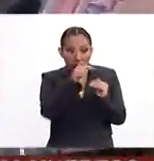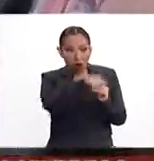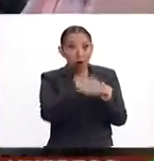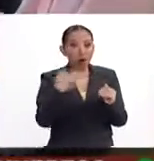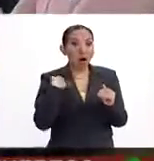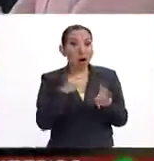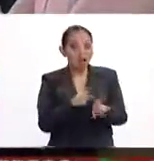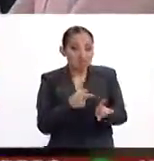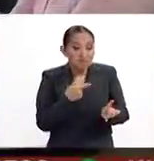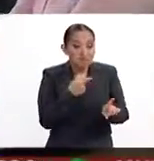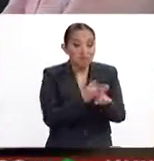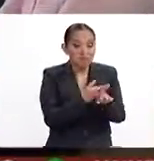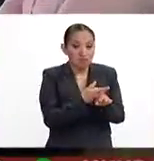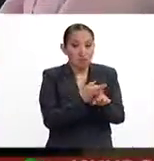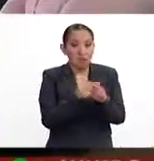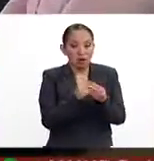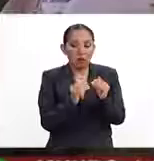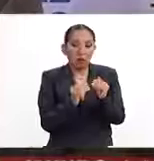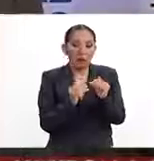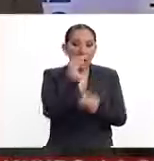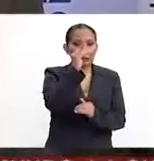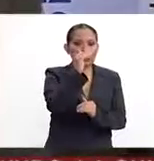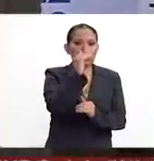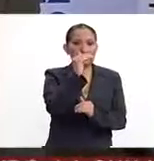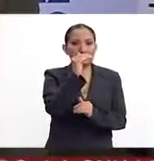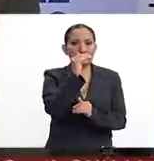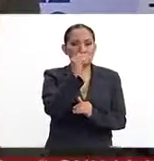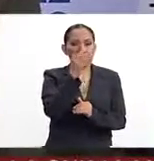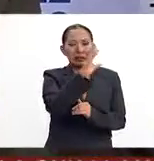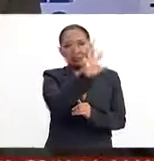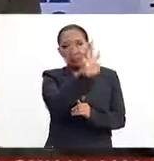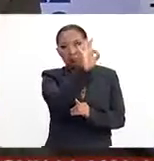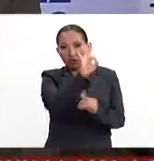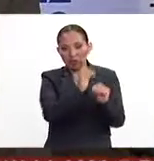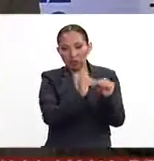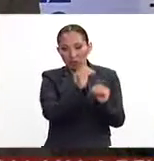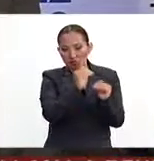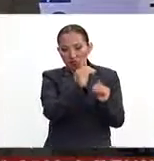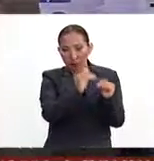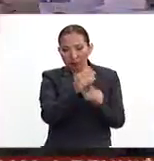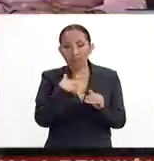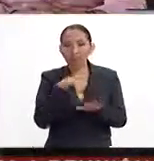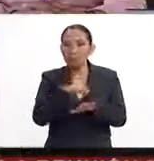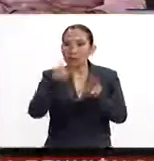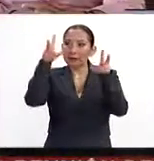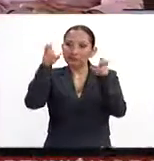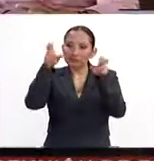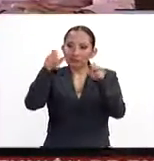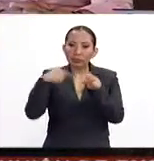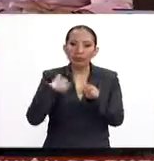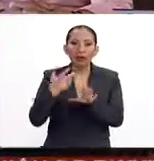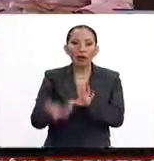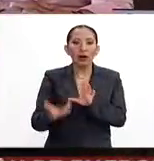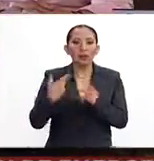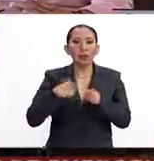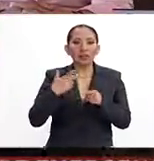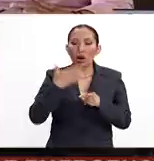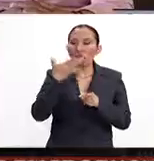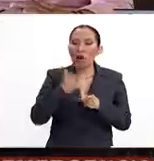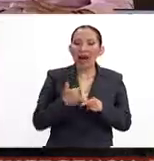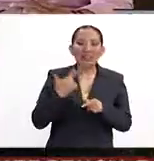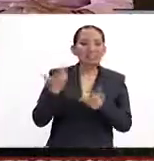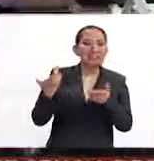delito de violación hubo una alza de casi 5%. Y en lo que te refieres a la tasa de presos sin condena